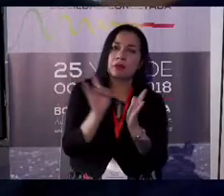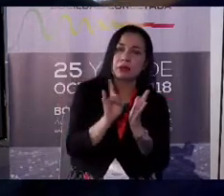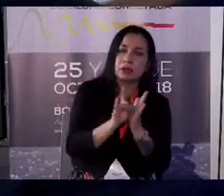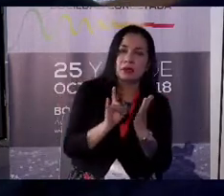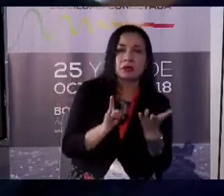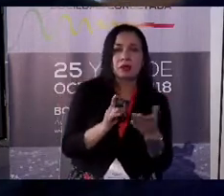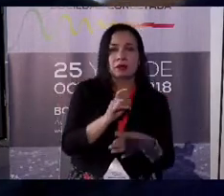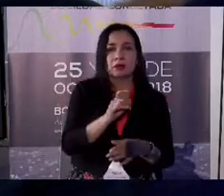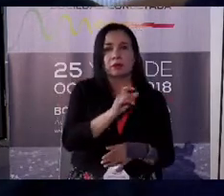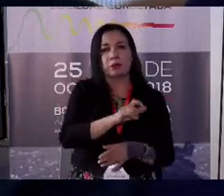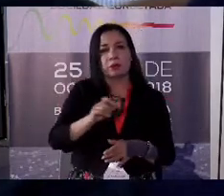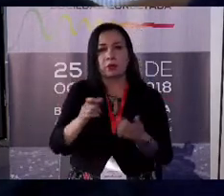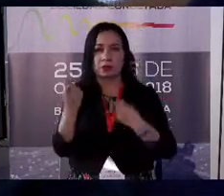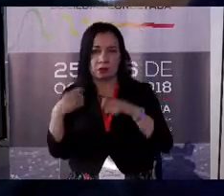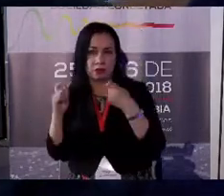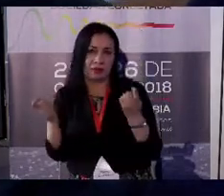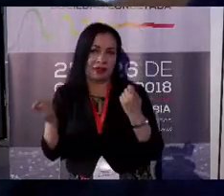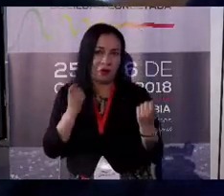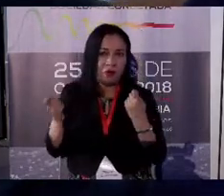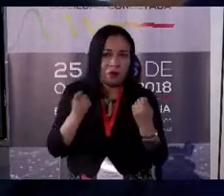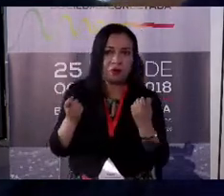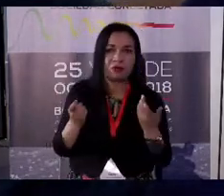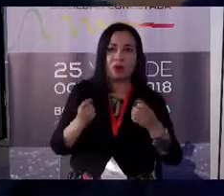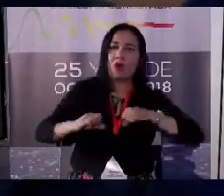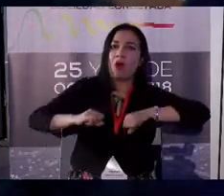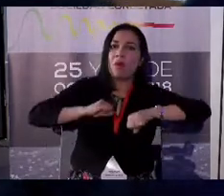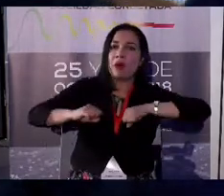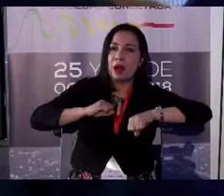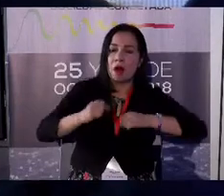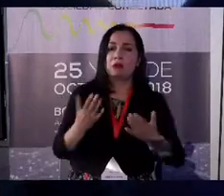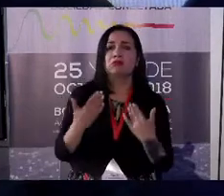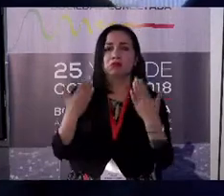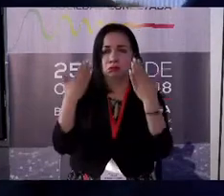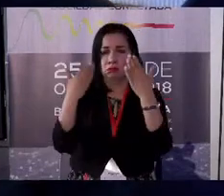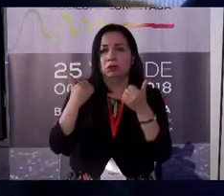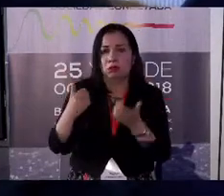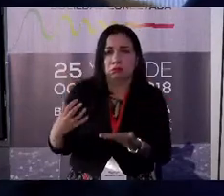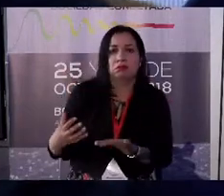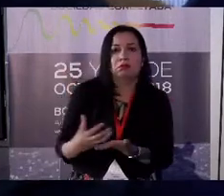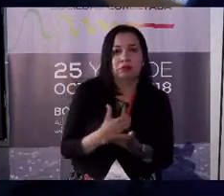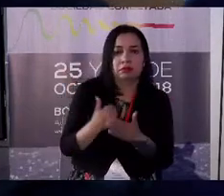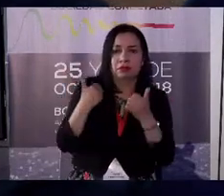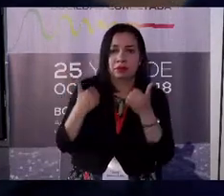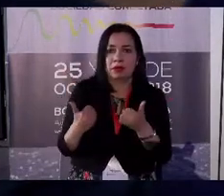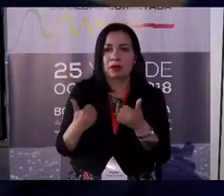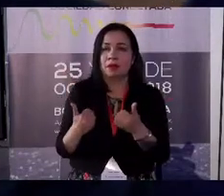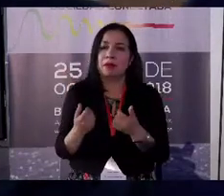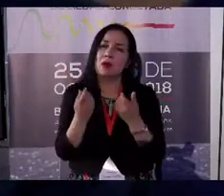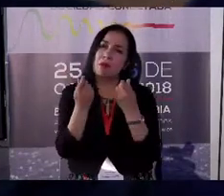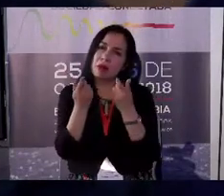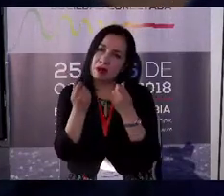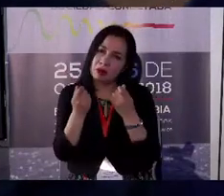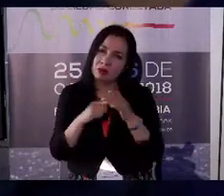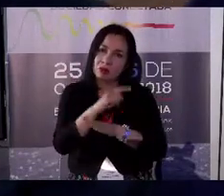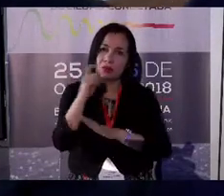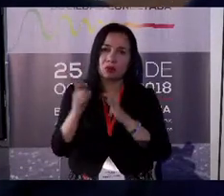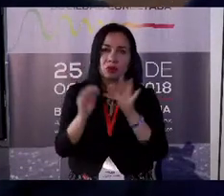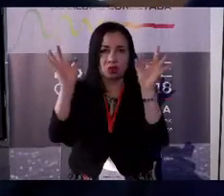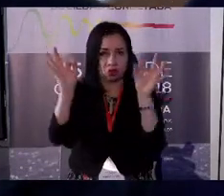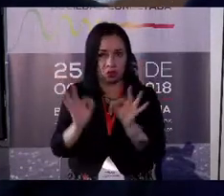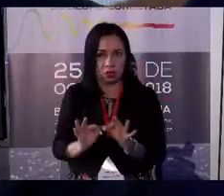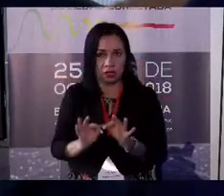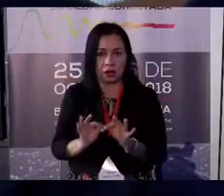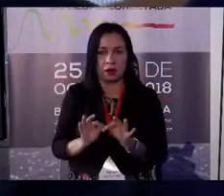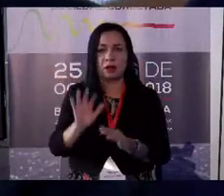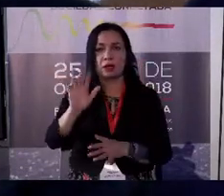van a beneficiar móviles, pero del valor agregado total que quinta generación aportará